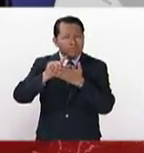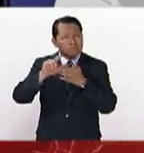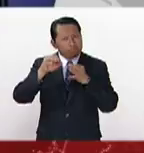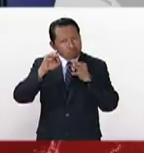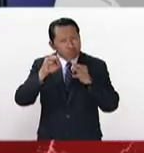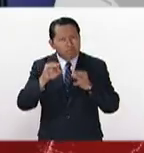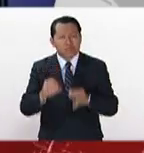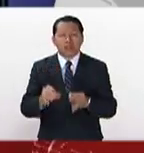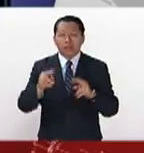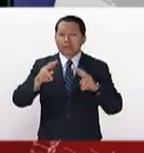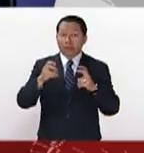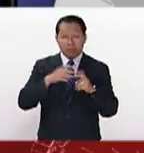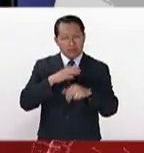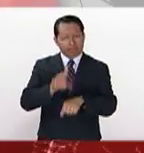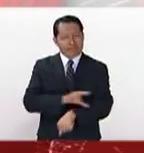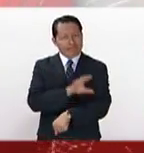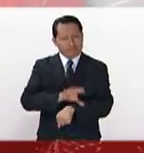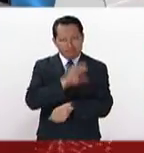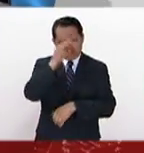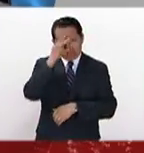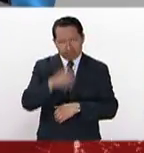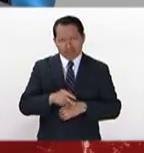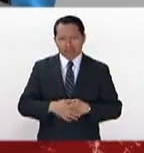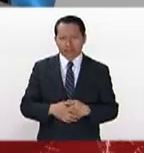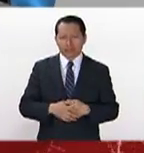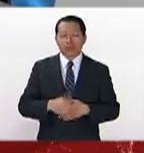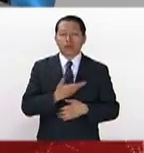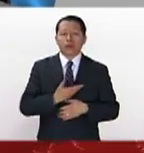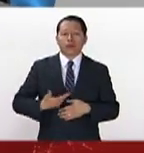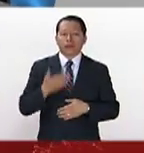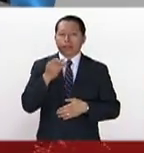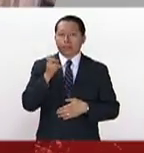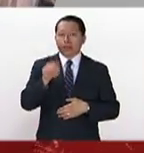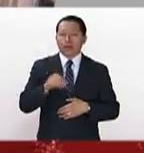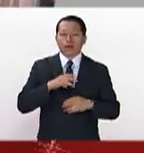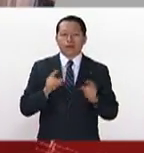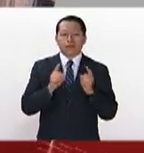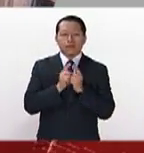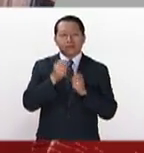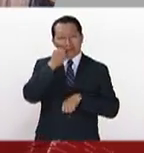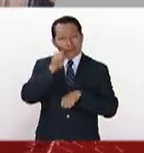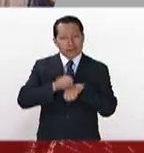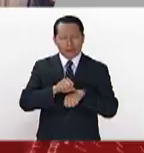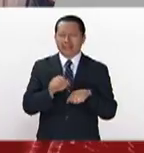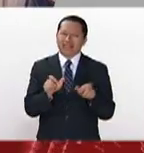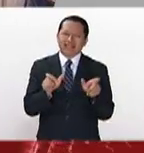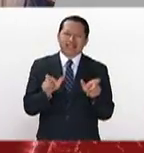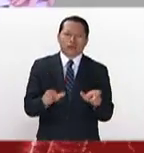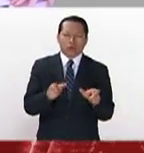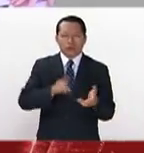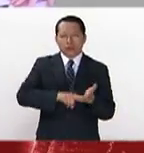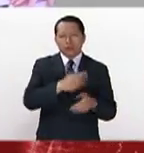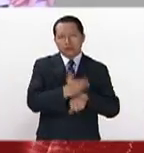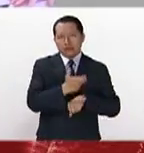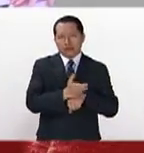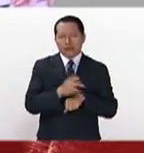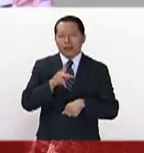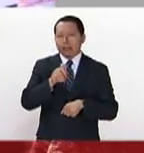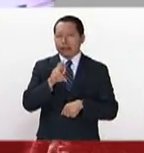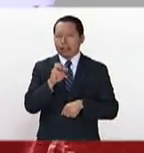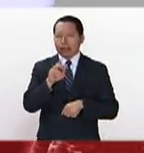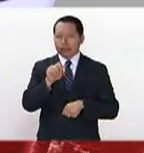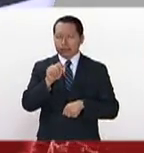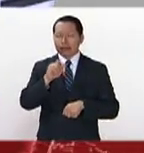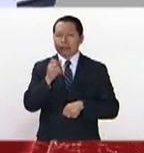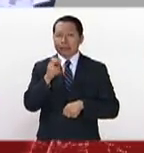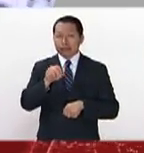historia del sector energético mexicano. El presidente Enrique Peña Nieto se reúne con la secretaria de Seguridad Interna de los Estados Unidos, Kirstjen